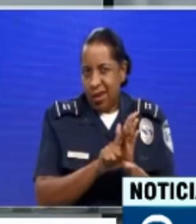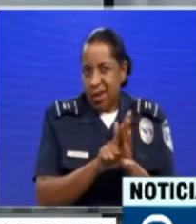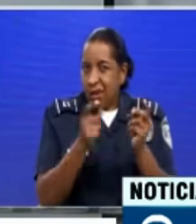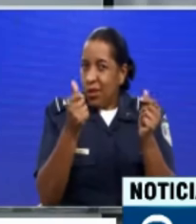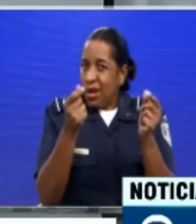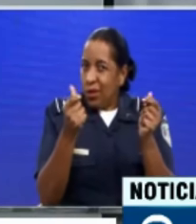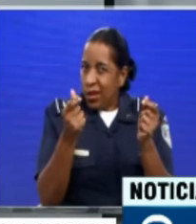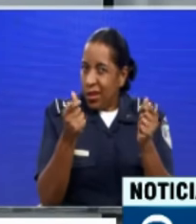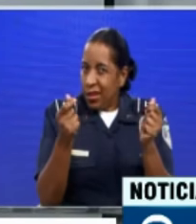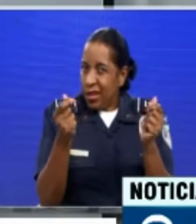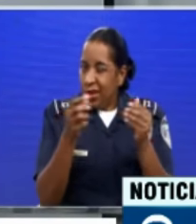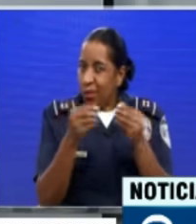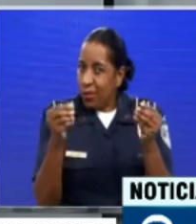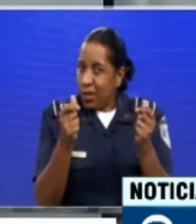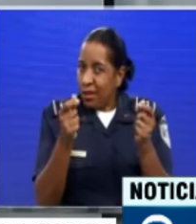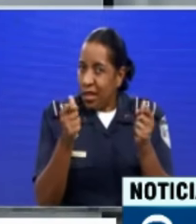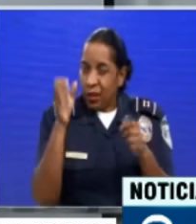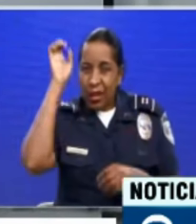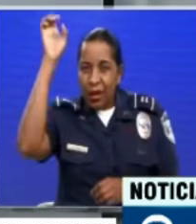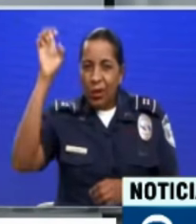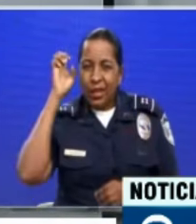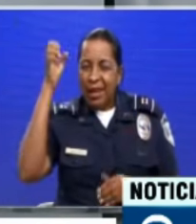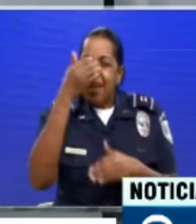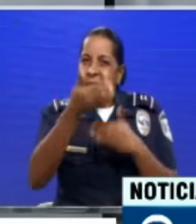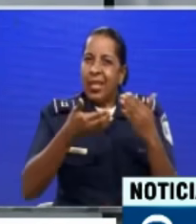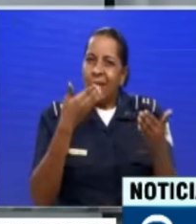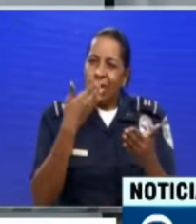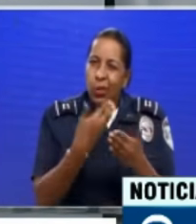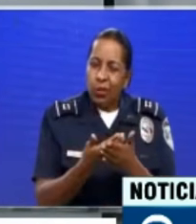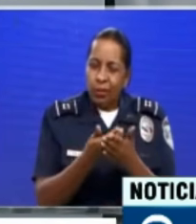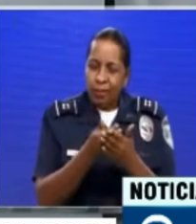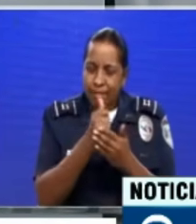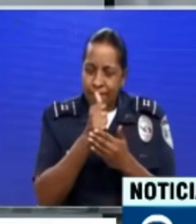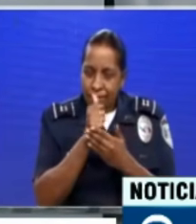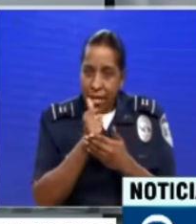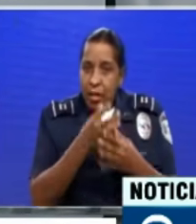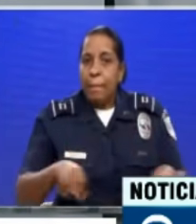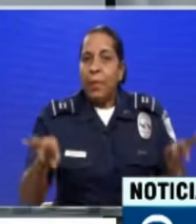y los dineros del Estado, de los contribuyentes, son sagrados.